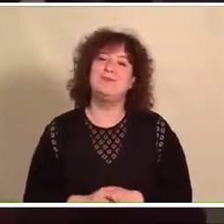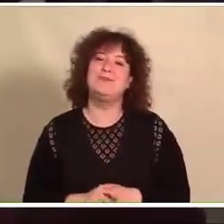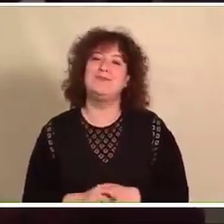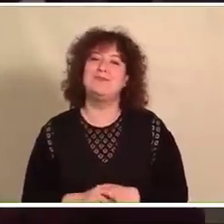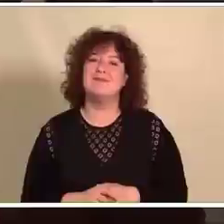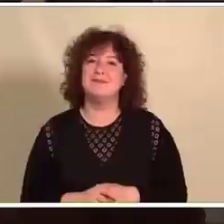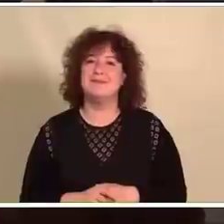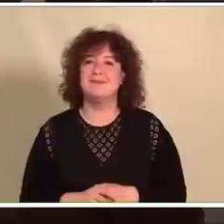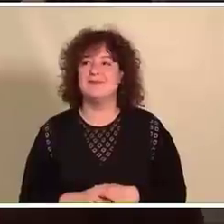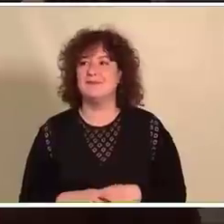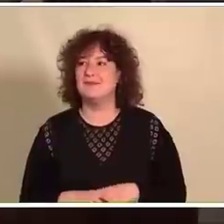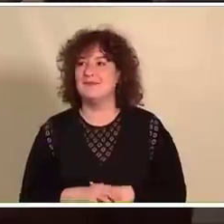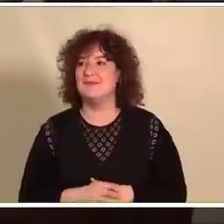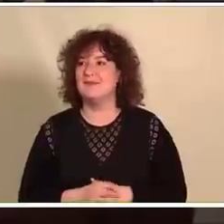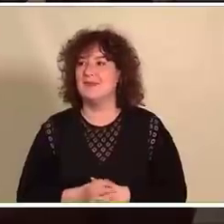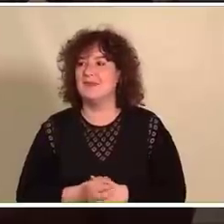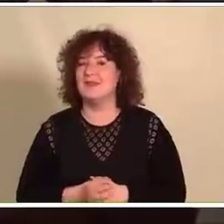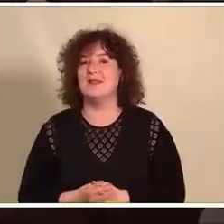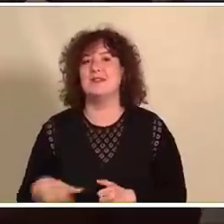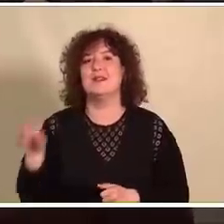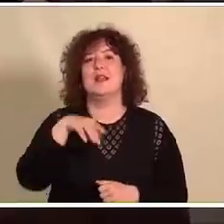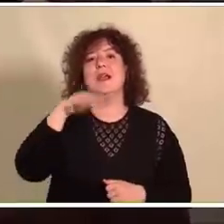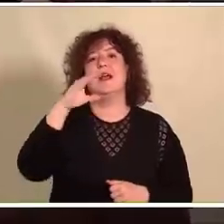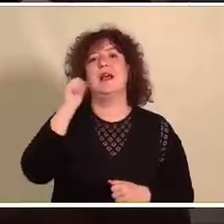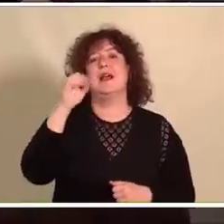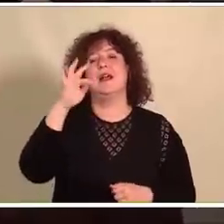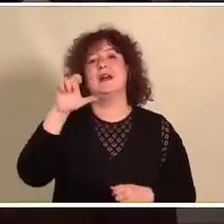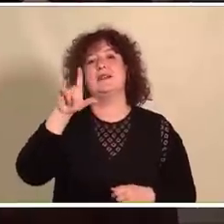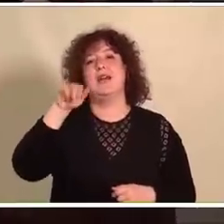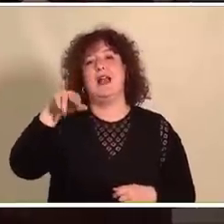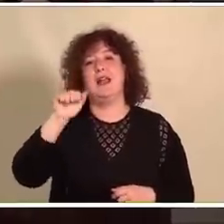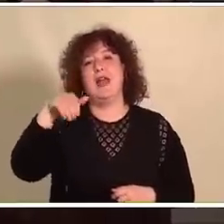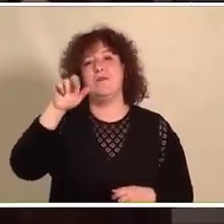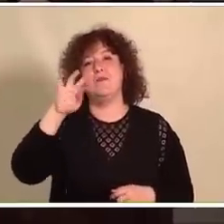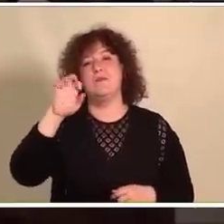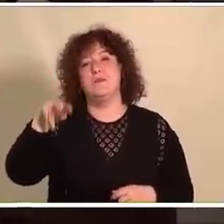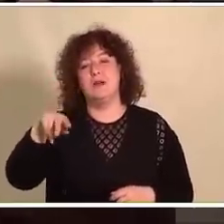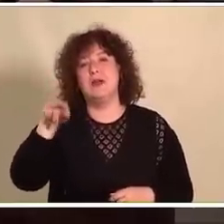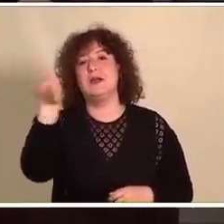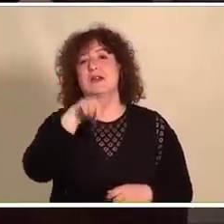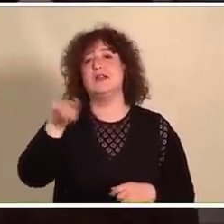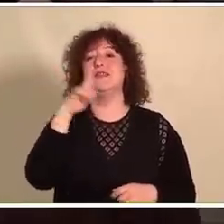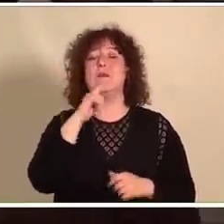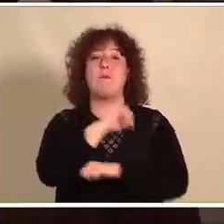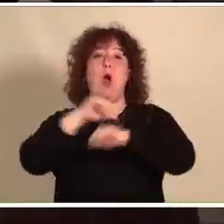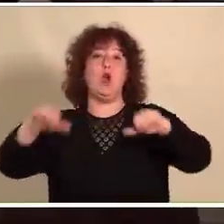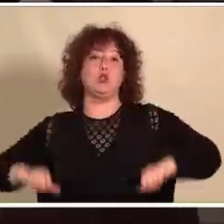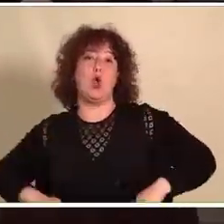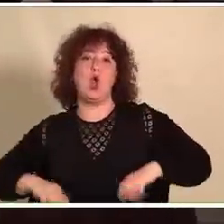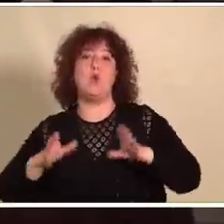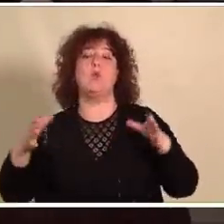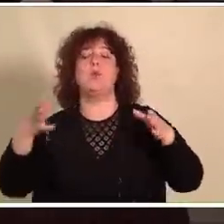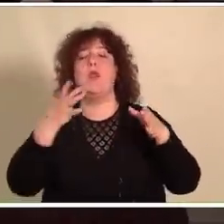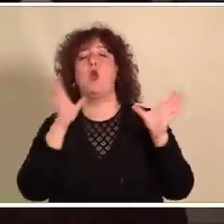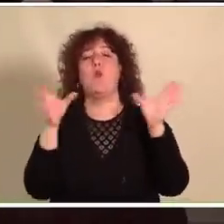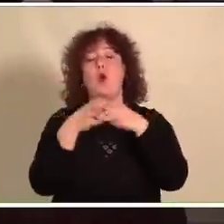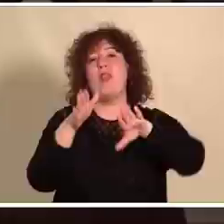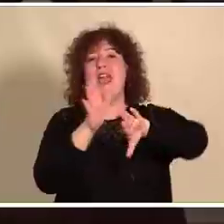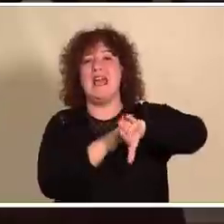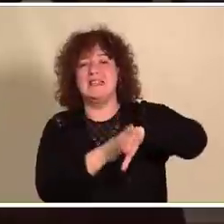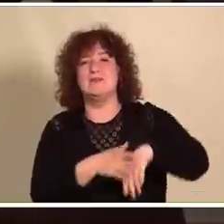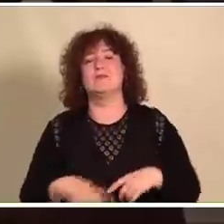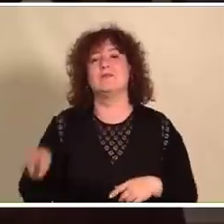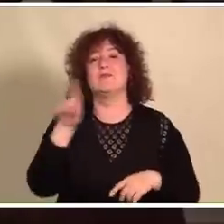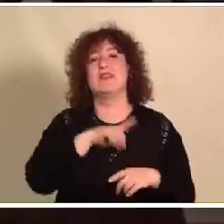bienvenida Catarina martins coordinadora Nacional del bloque de esquerda portugués Luigi de magistris